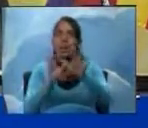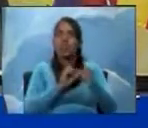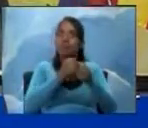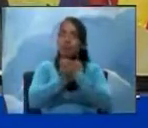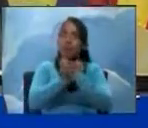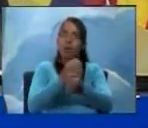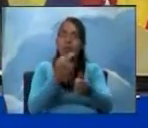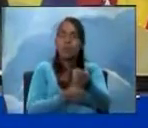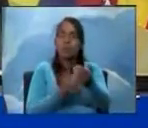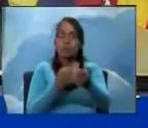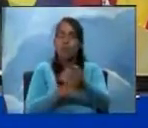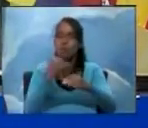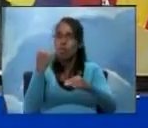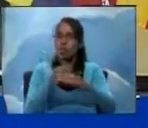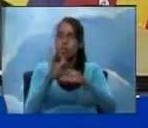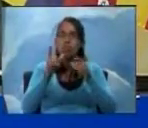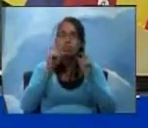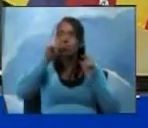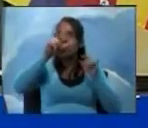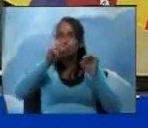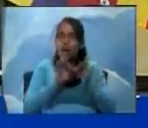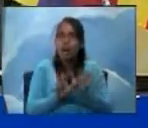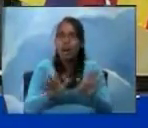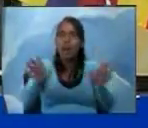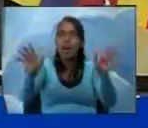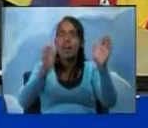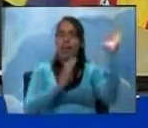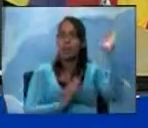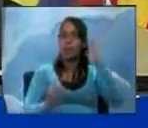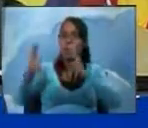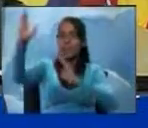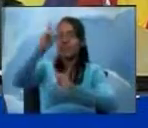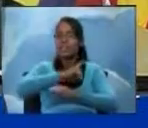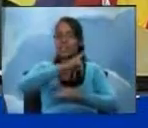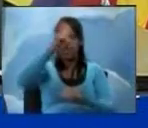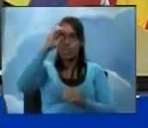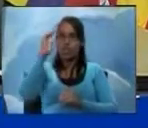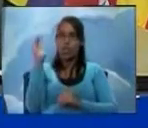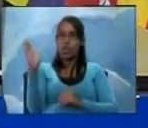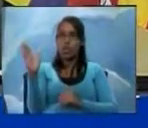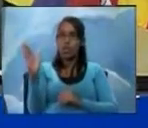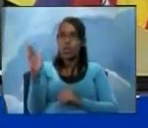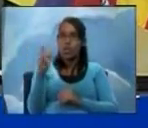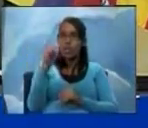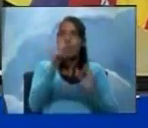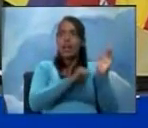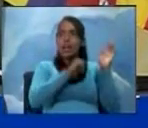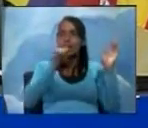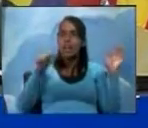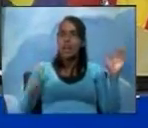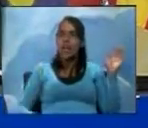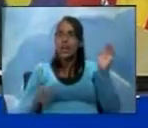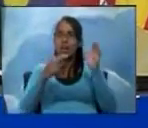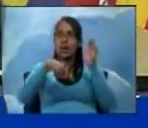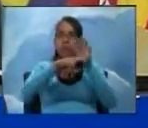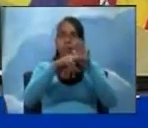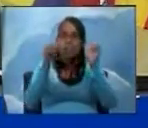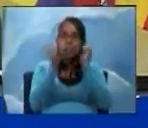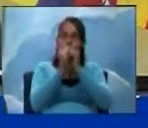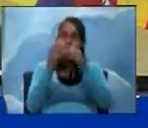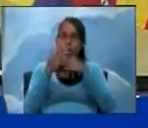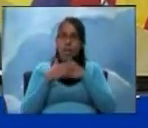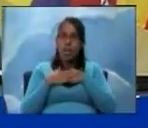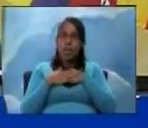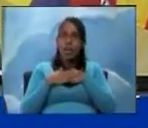amados hermanos, como un águila en la presencia de el Señor. Diga conmigo: en